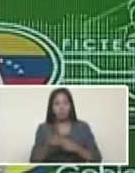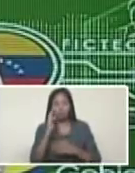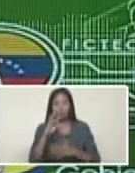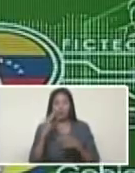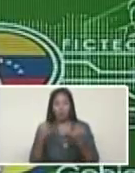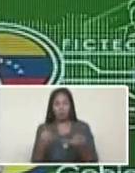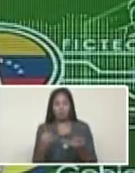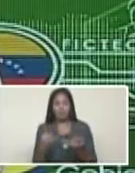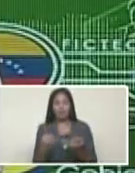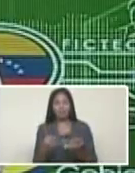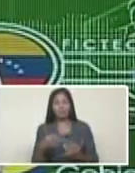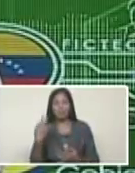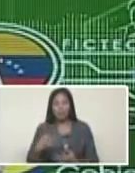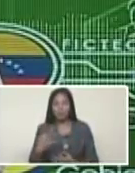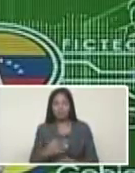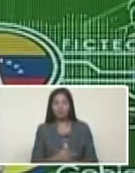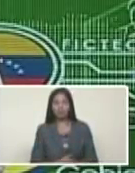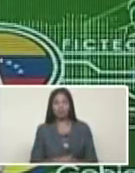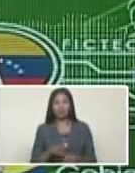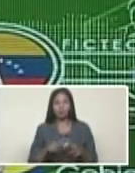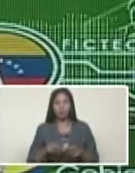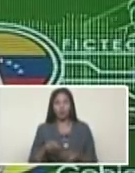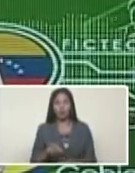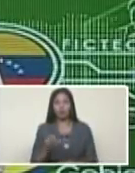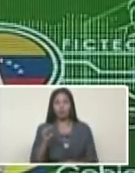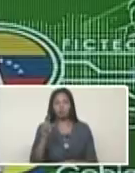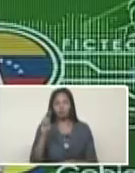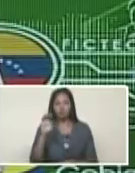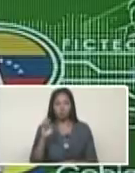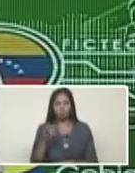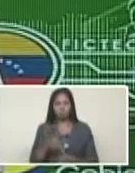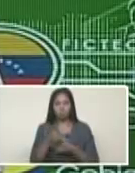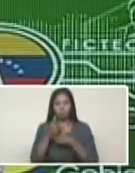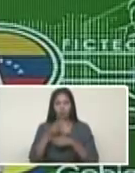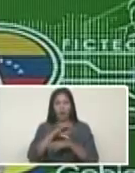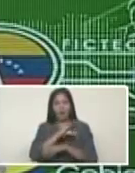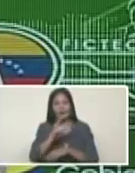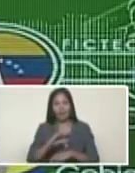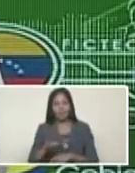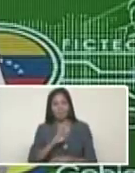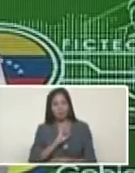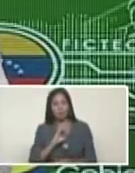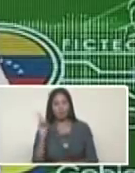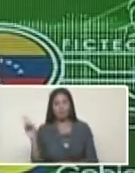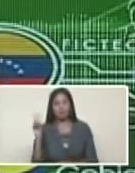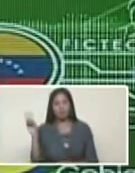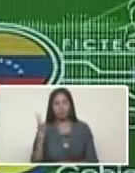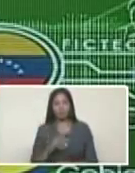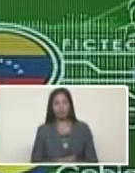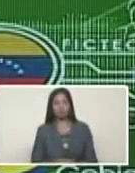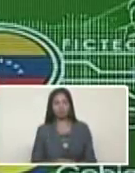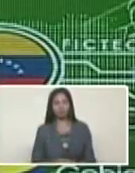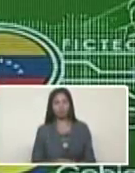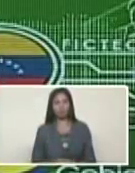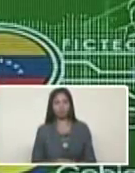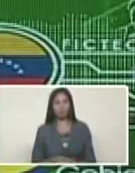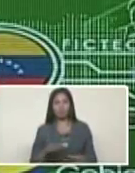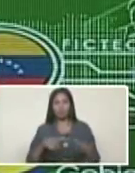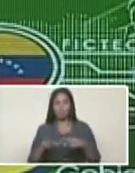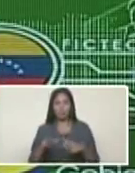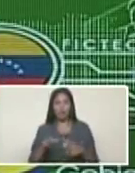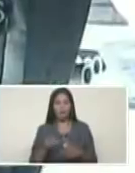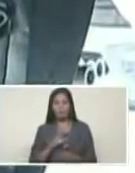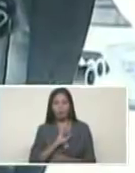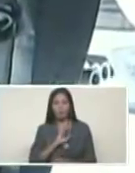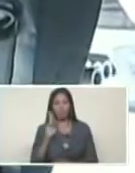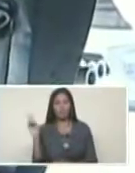realidad. Ya hoy tenemos la subametralladora Caribe, confeccionada en Venezuela, totalmente